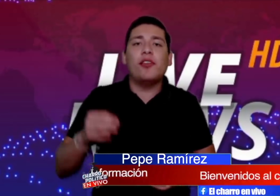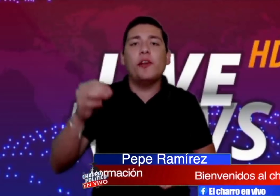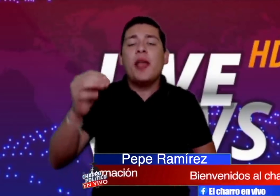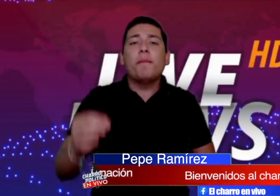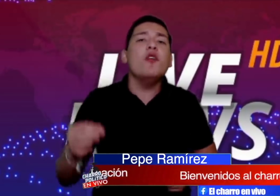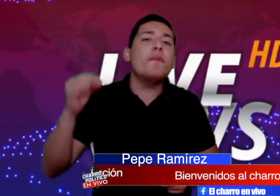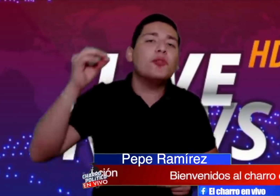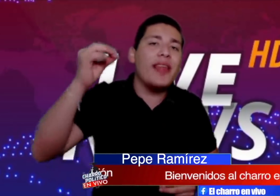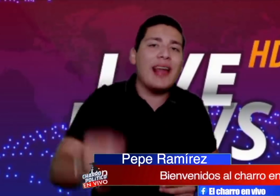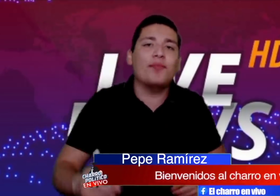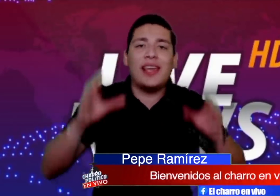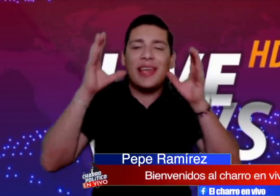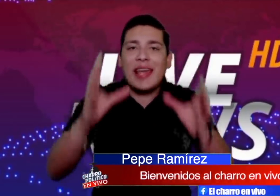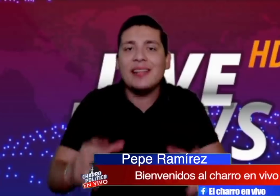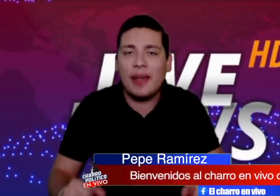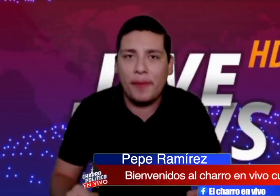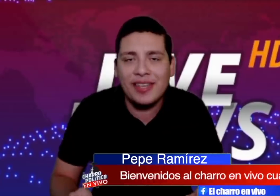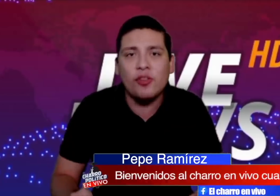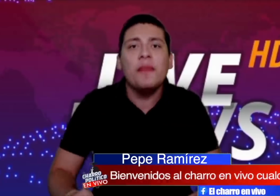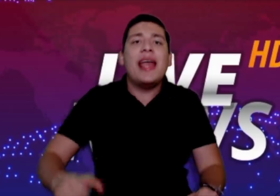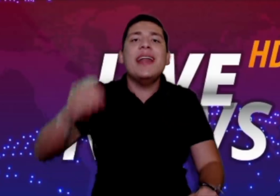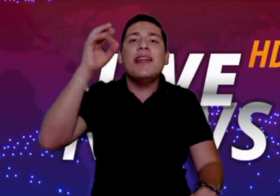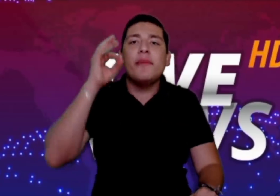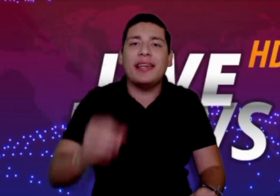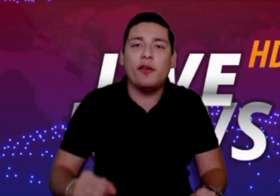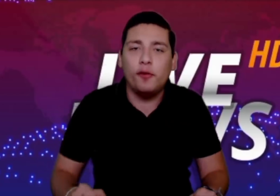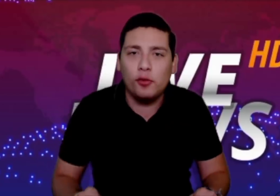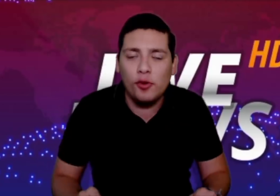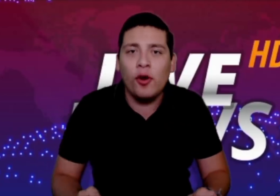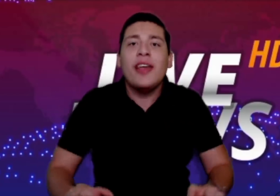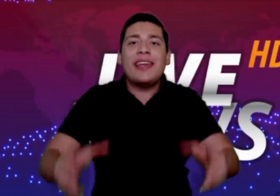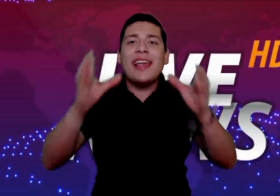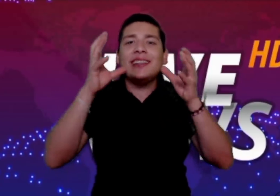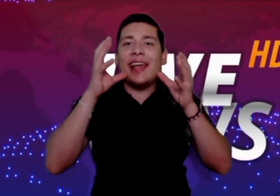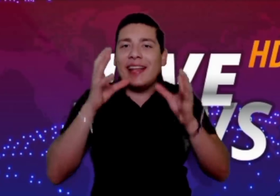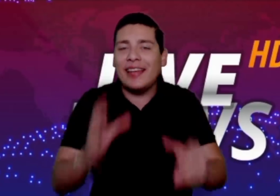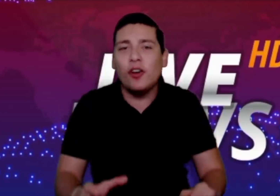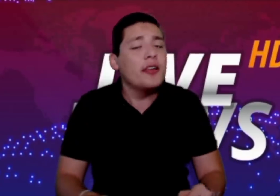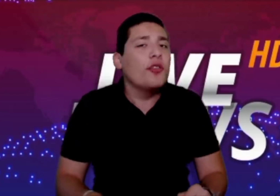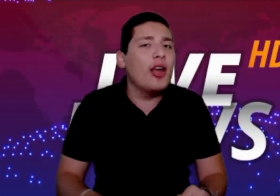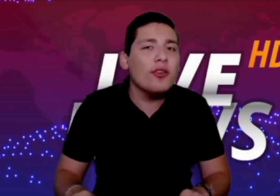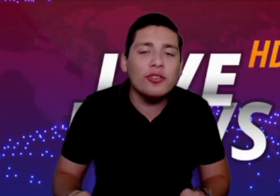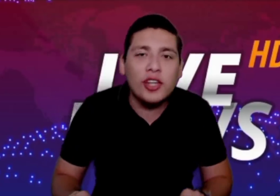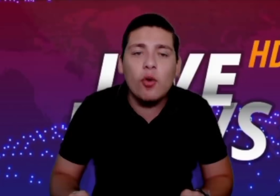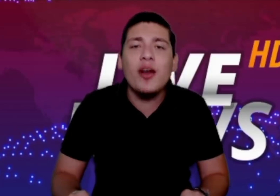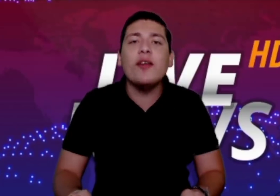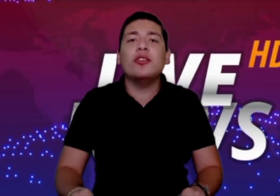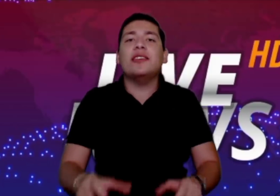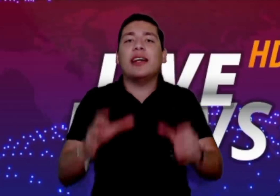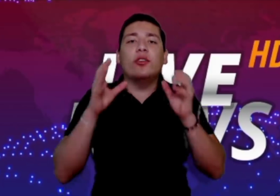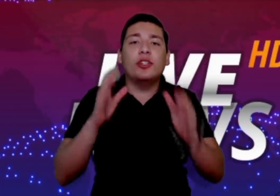López Obrador va un paso adelante y ya está pensando en el México futuro. Y es que el día de hoy dio a conocer